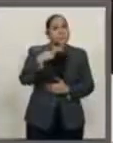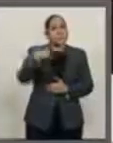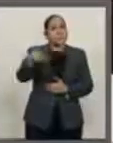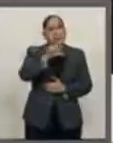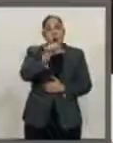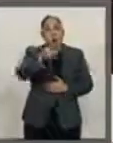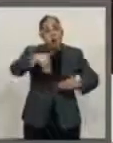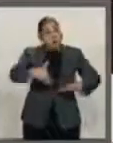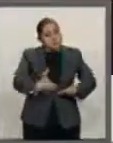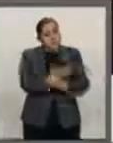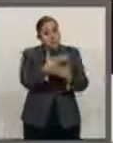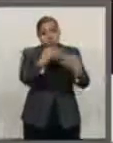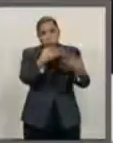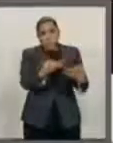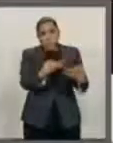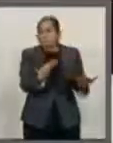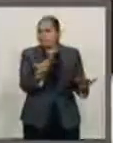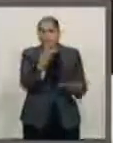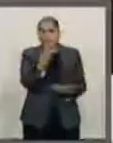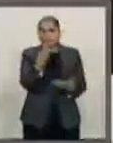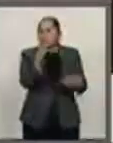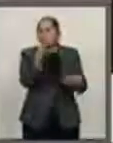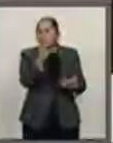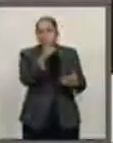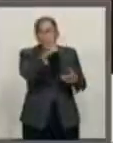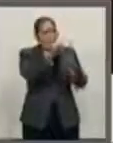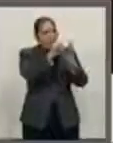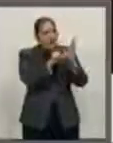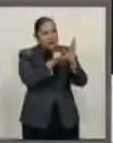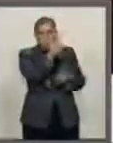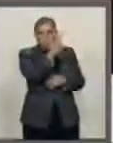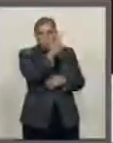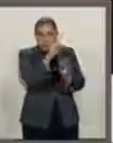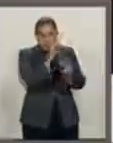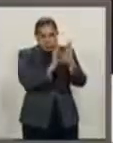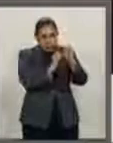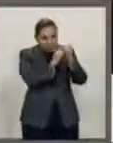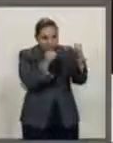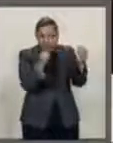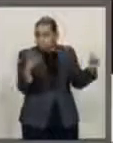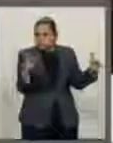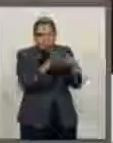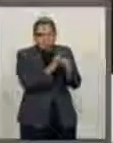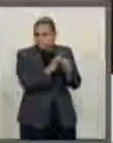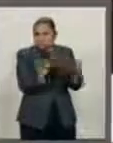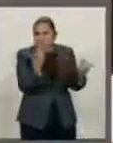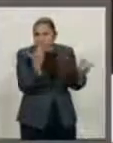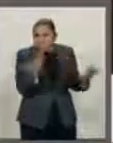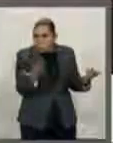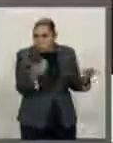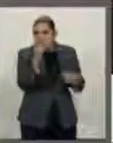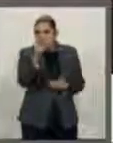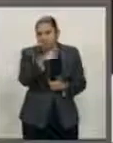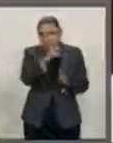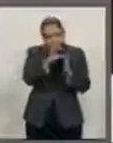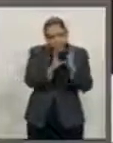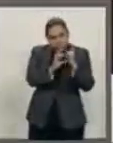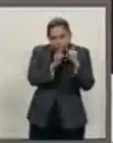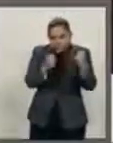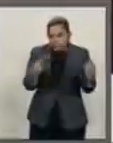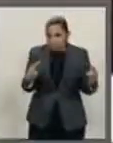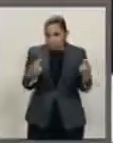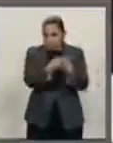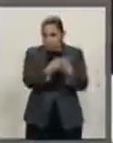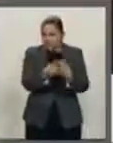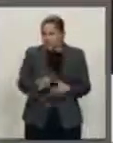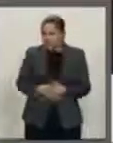al artículo 1 constitucional y son inconstitucionales. En esa tesitura, para ocupar un cargo público